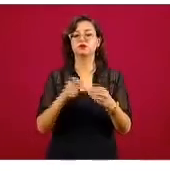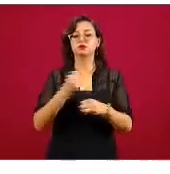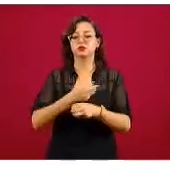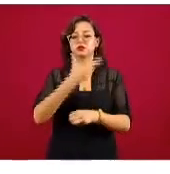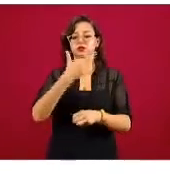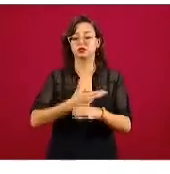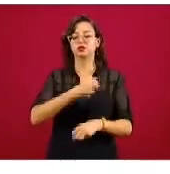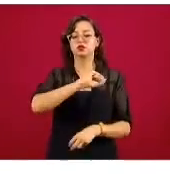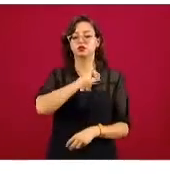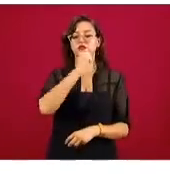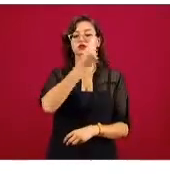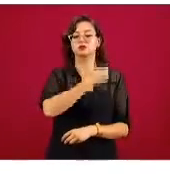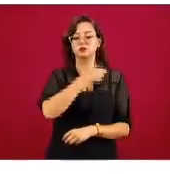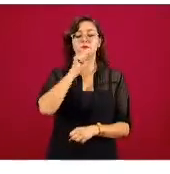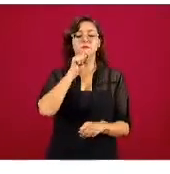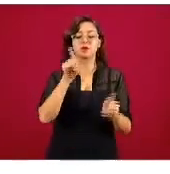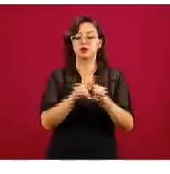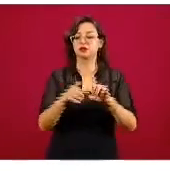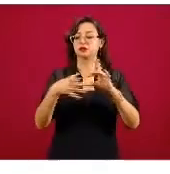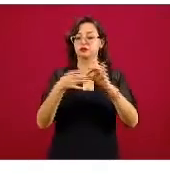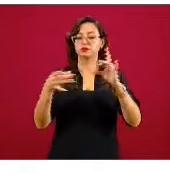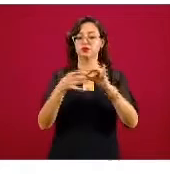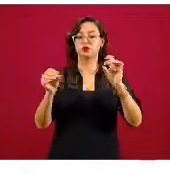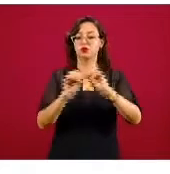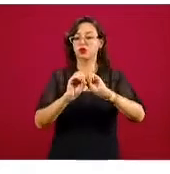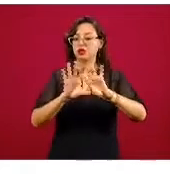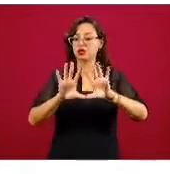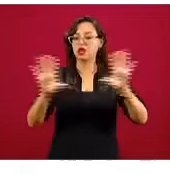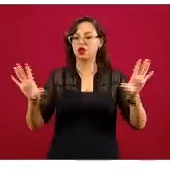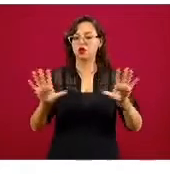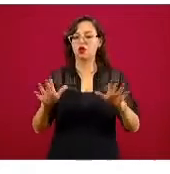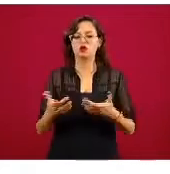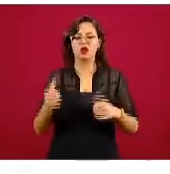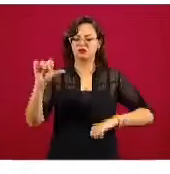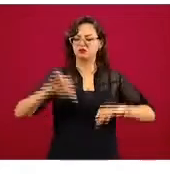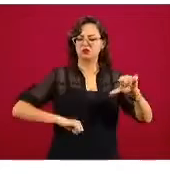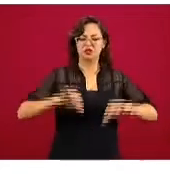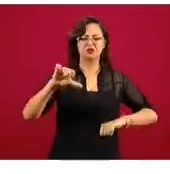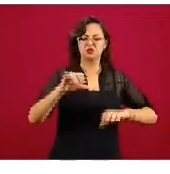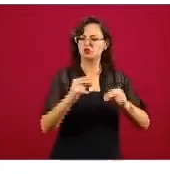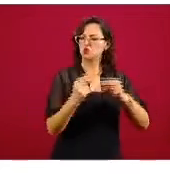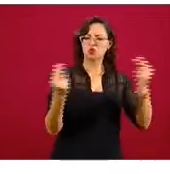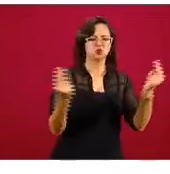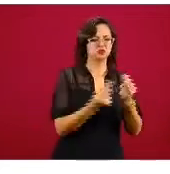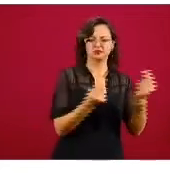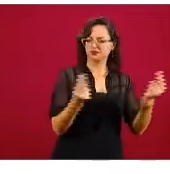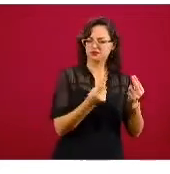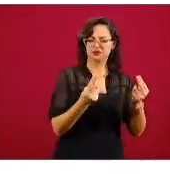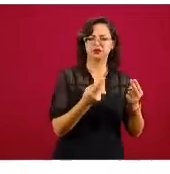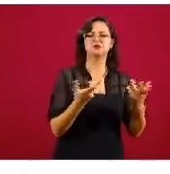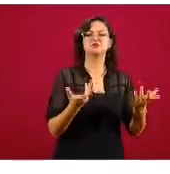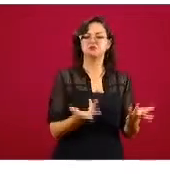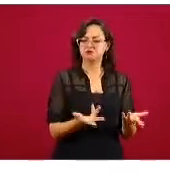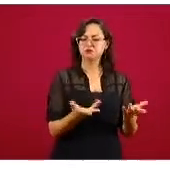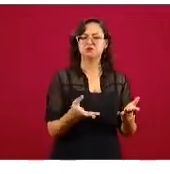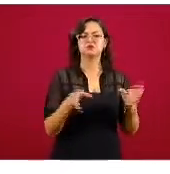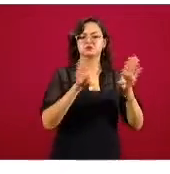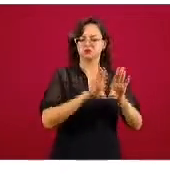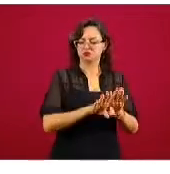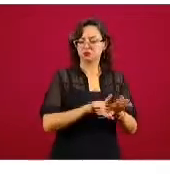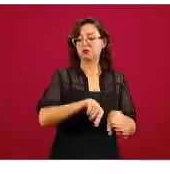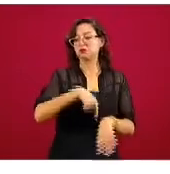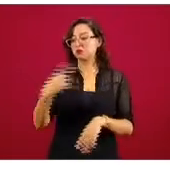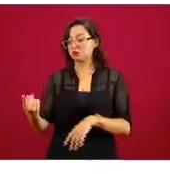que dispone estas medidas, claramente se especificó cuáles son las actividades esenciales que podrían continuar, pero la